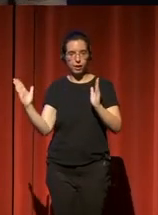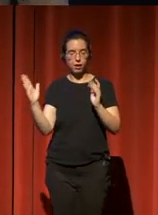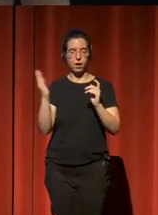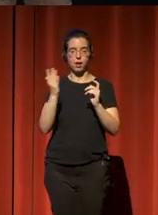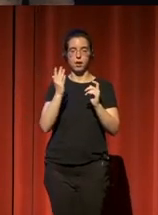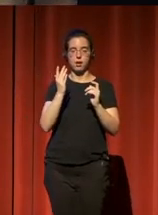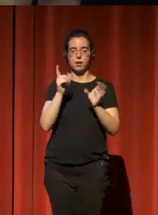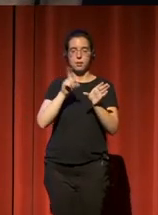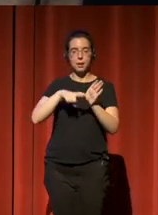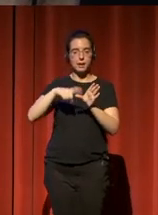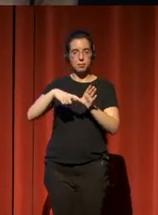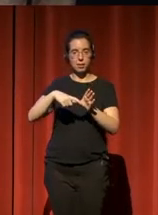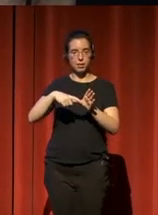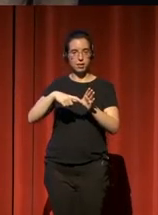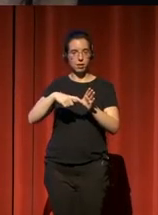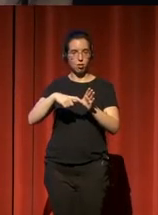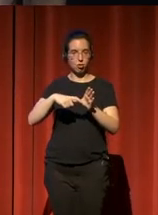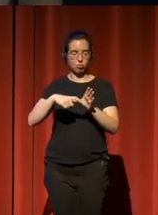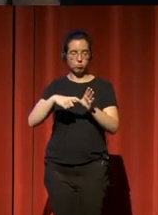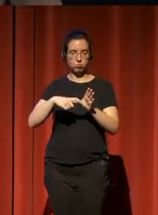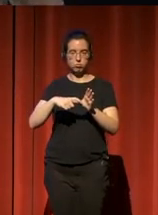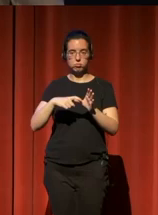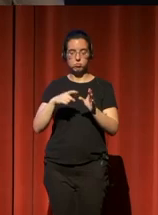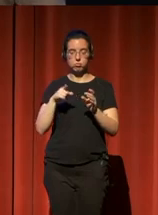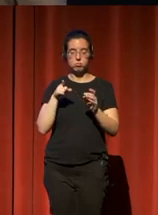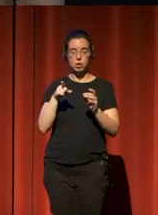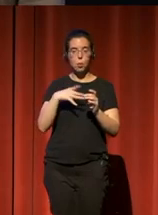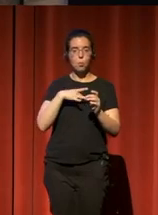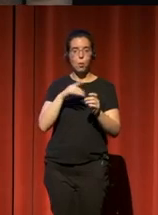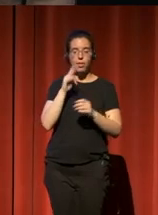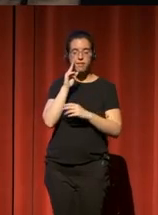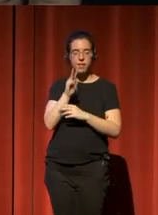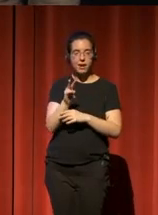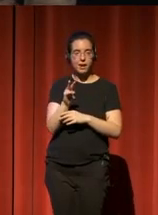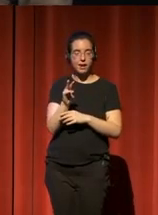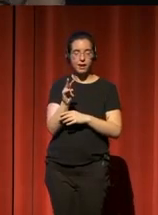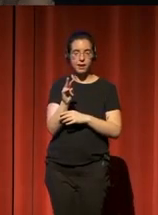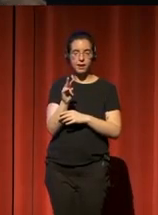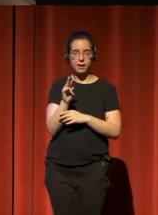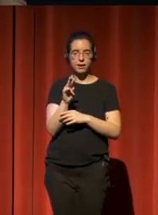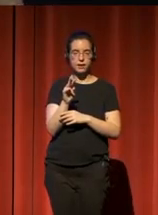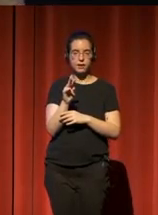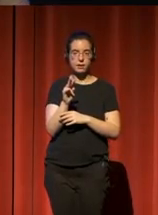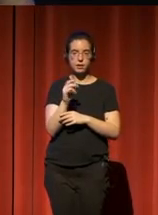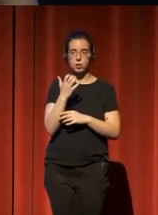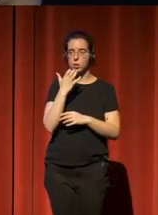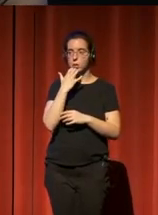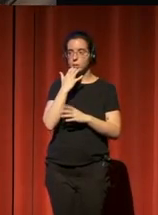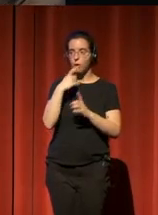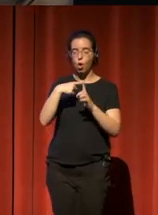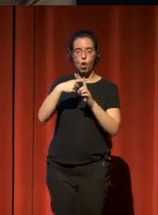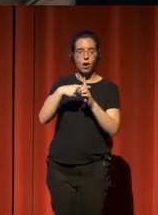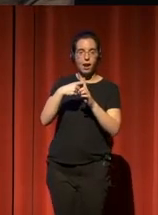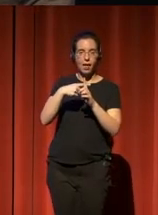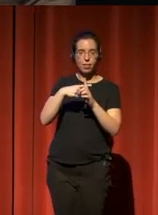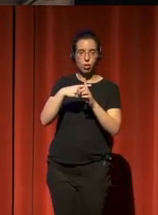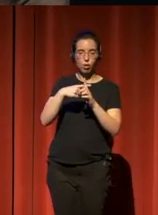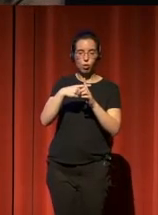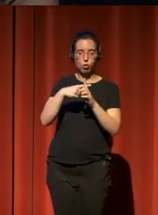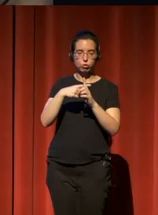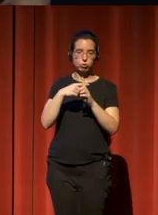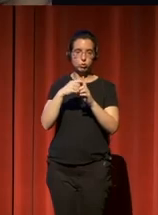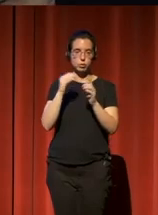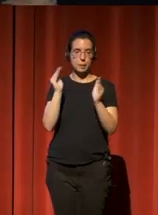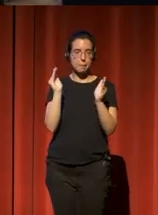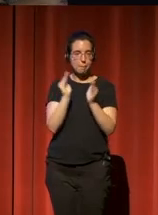participativa y aquí podemos ver también digamos quizá como grados menores de desarrollo de procesos